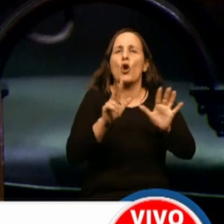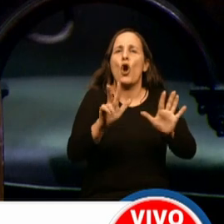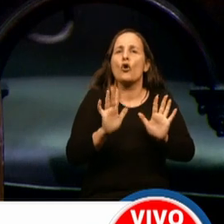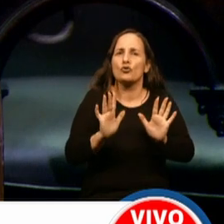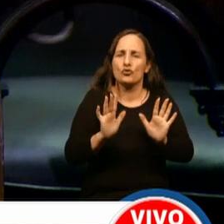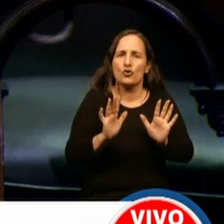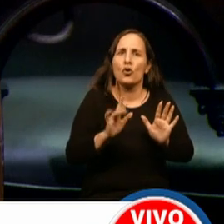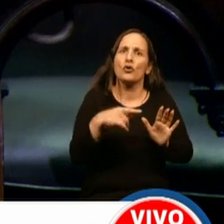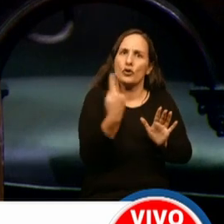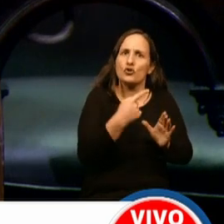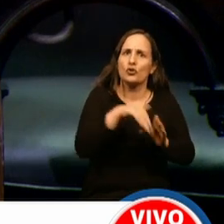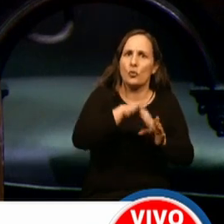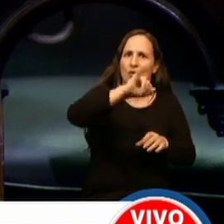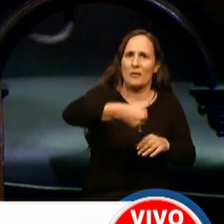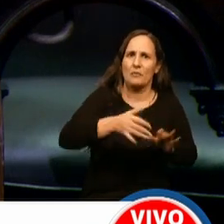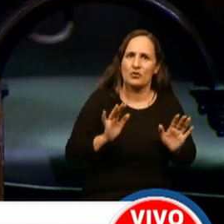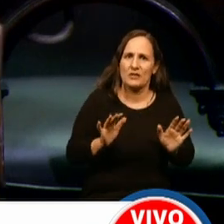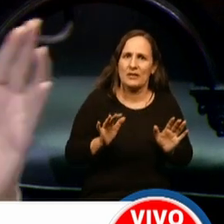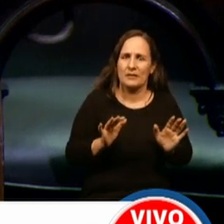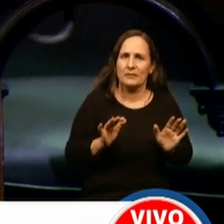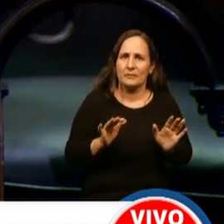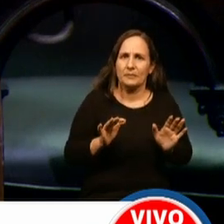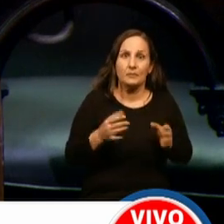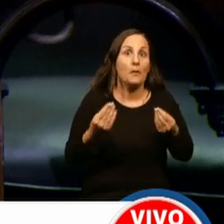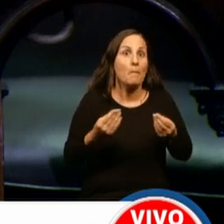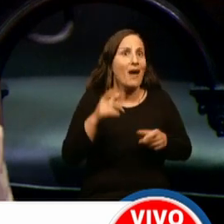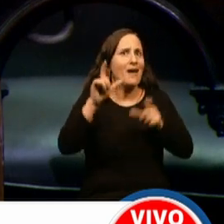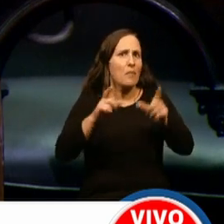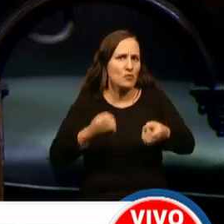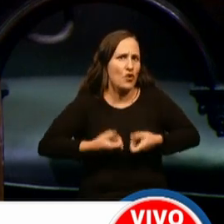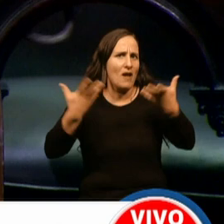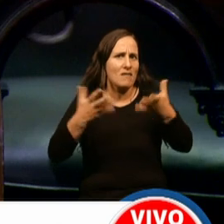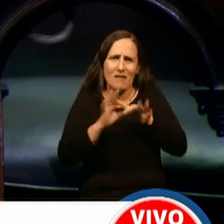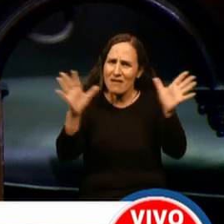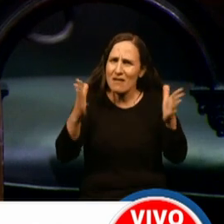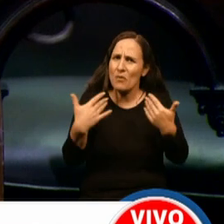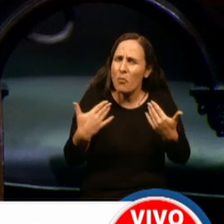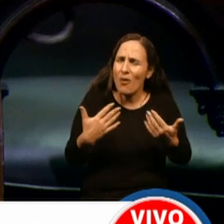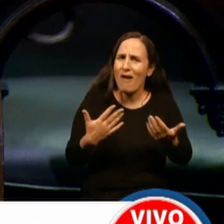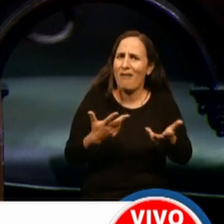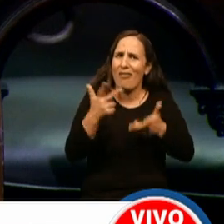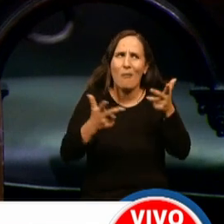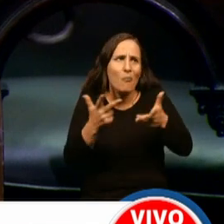nosotros podíamos acompañar si no afectamos la libertad de expresión si no poníamos ninguna